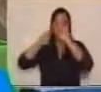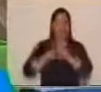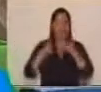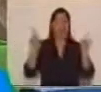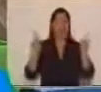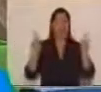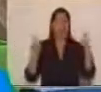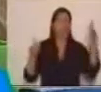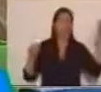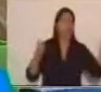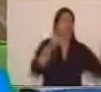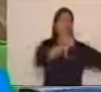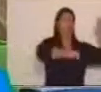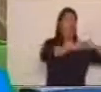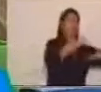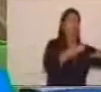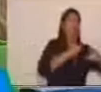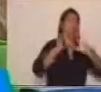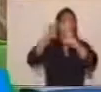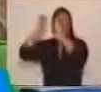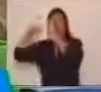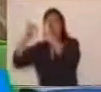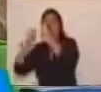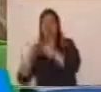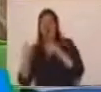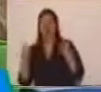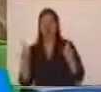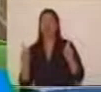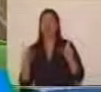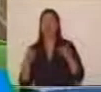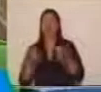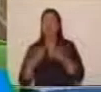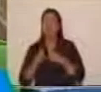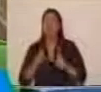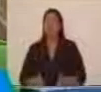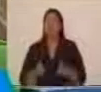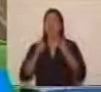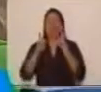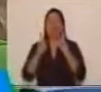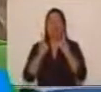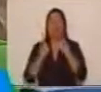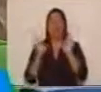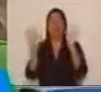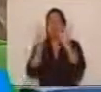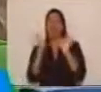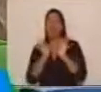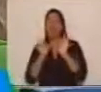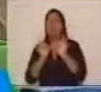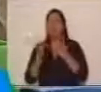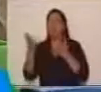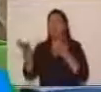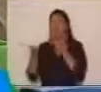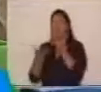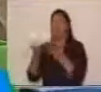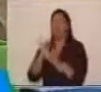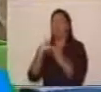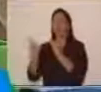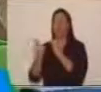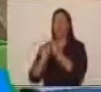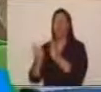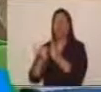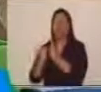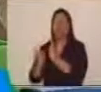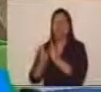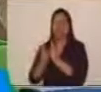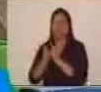otra cosa. Bien, se desarrolla a través de diálogos. Recuerden que esto es elemental. Y algunas de las obras más importantes